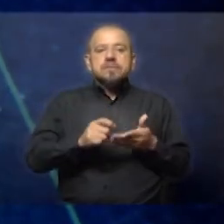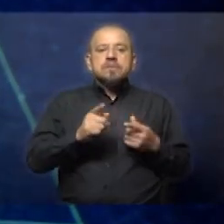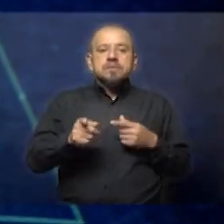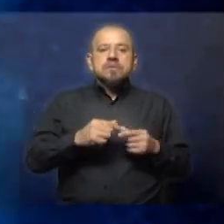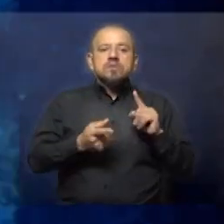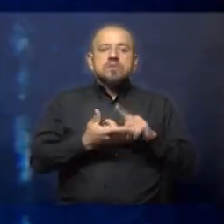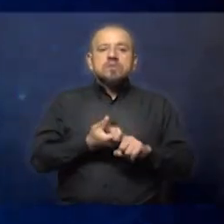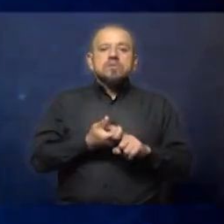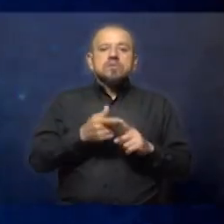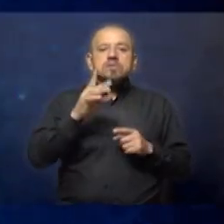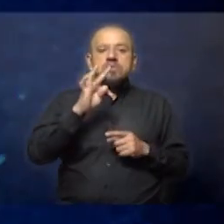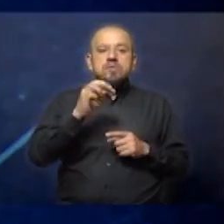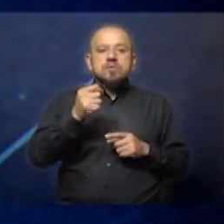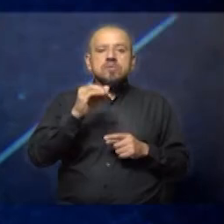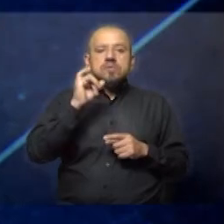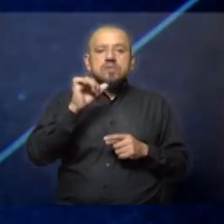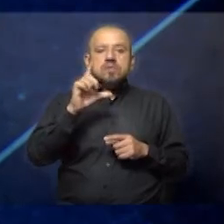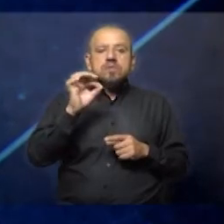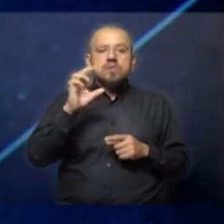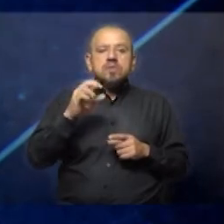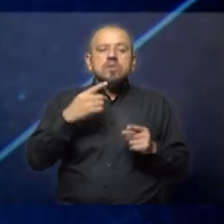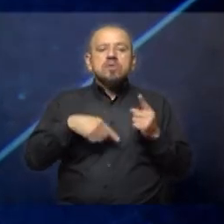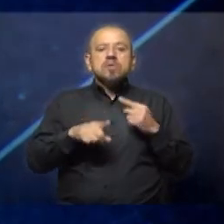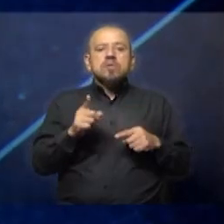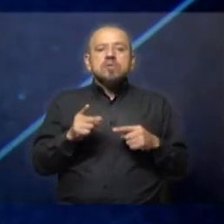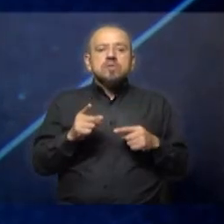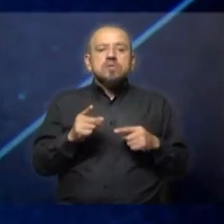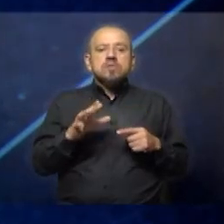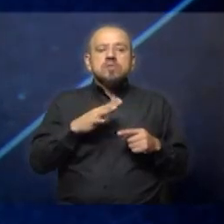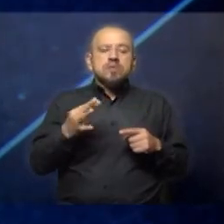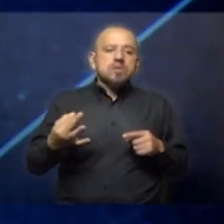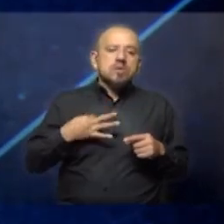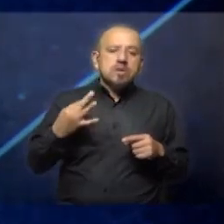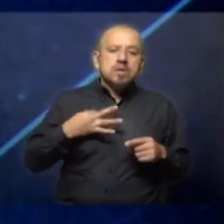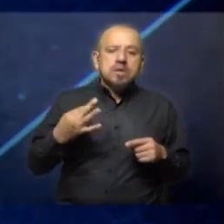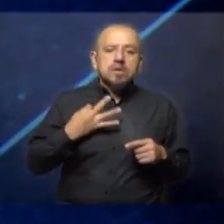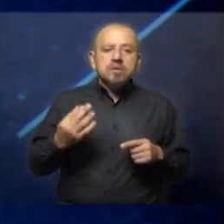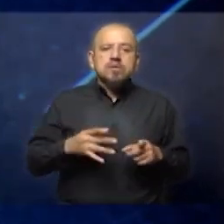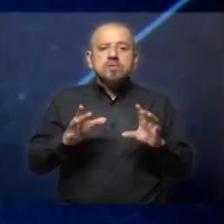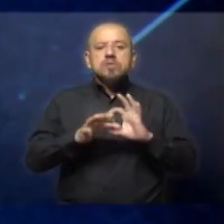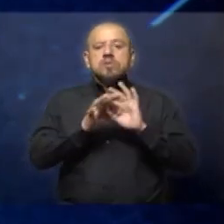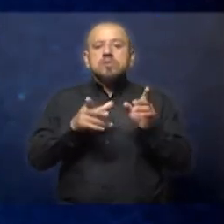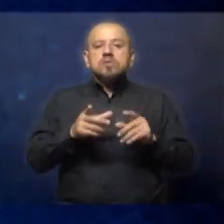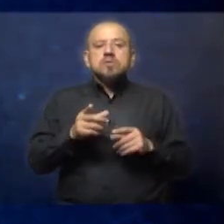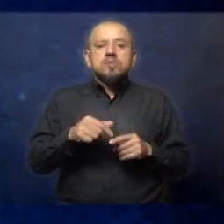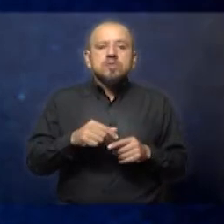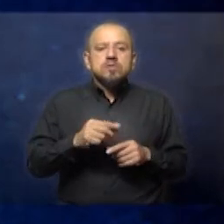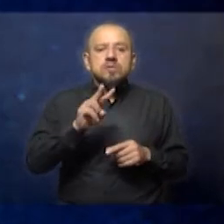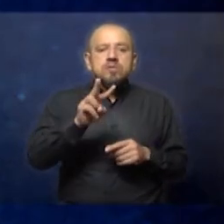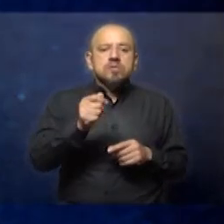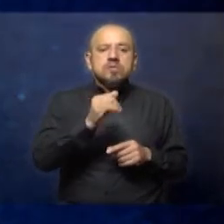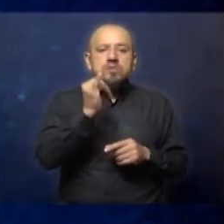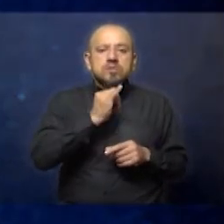era su esposa a la que considera una par intelectual O sea que de casa antes un liberal que había sido leído por la Ferreira